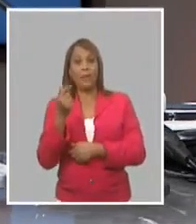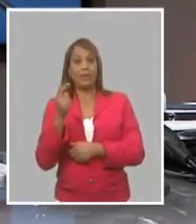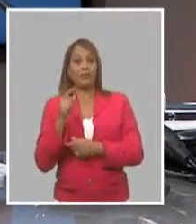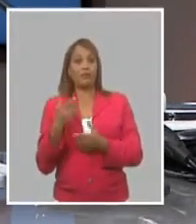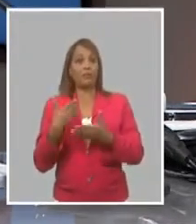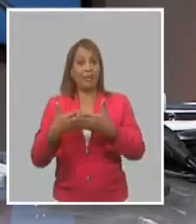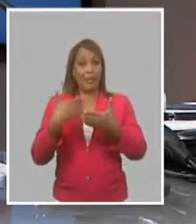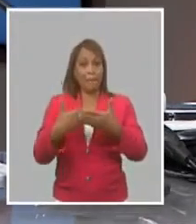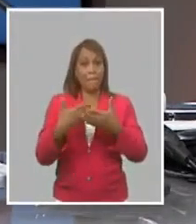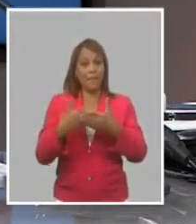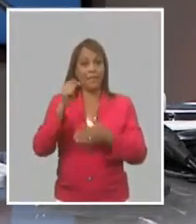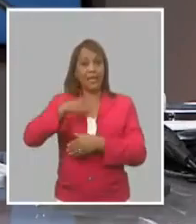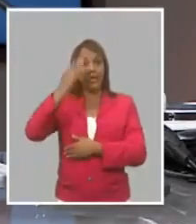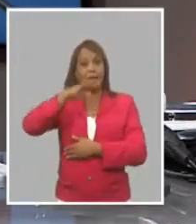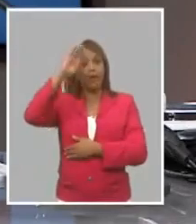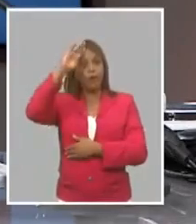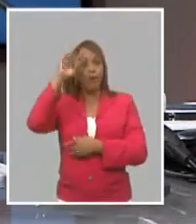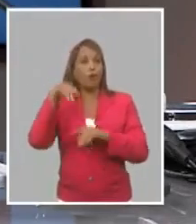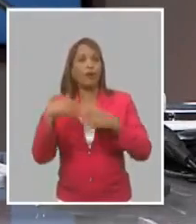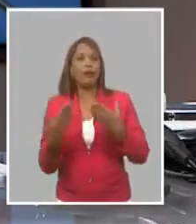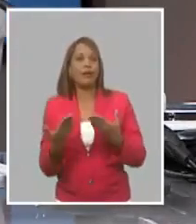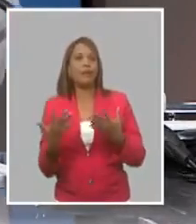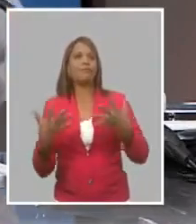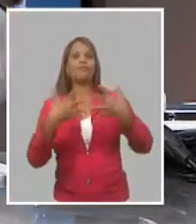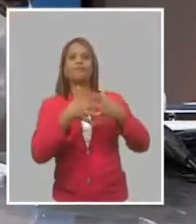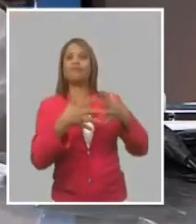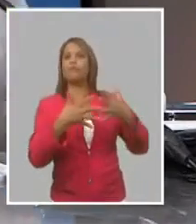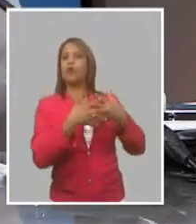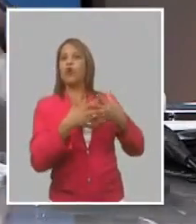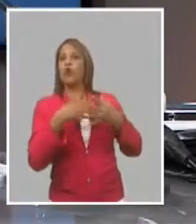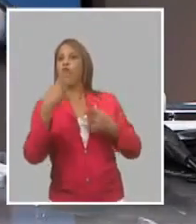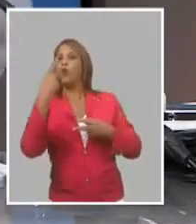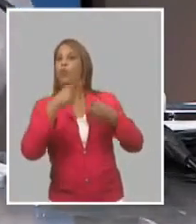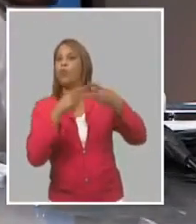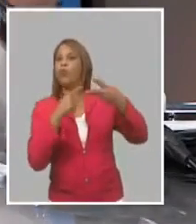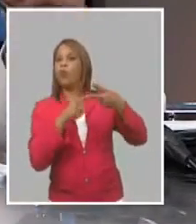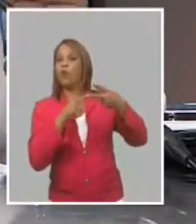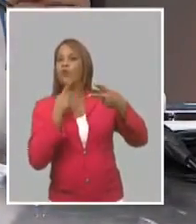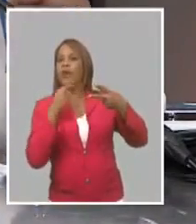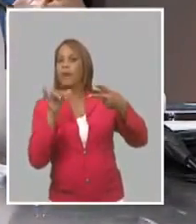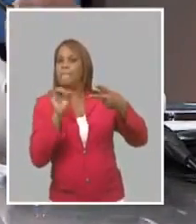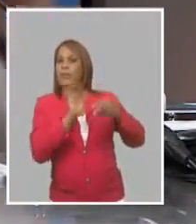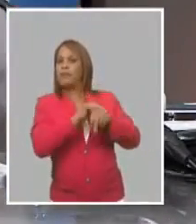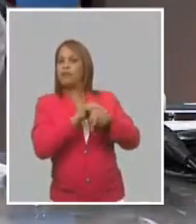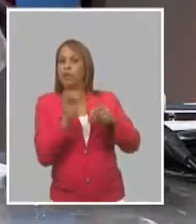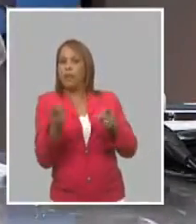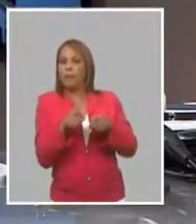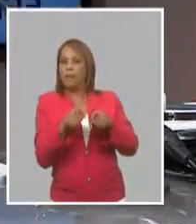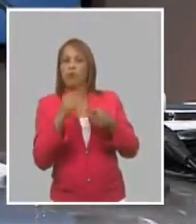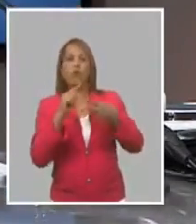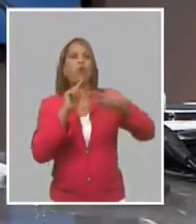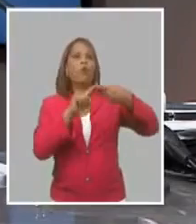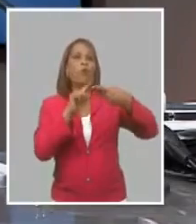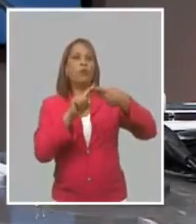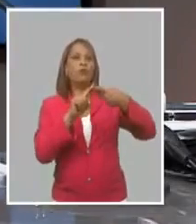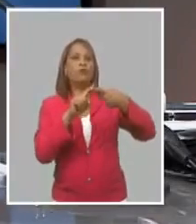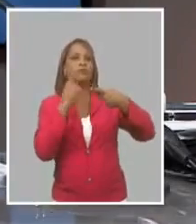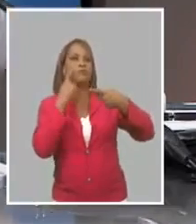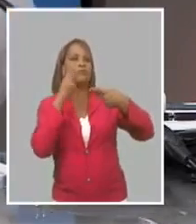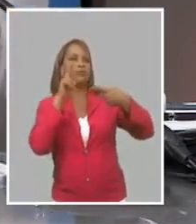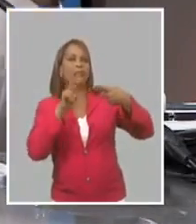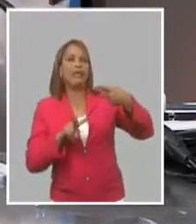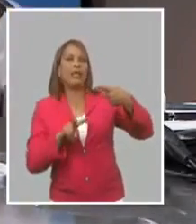Cuba va a estar influenciado por dos fenómenos que van a ocurrir al mismo tiempo. Uno, la